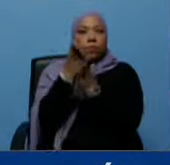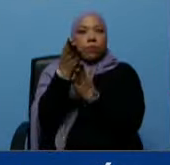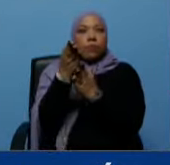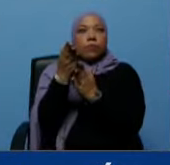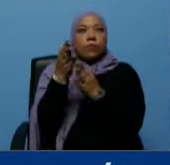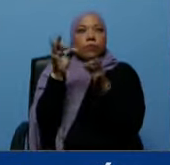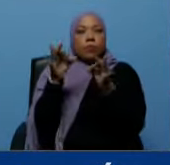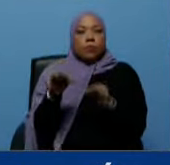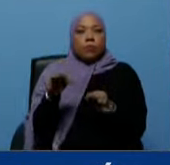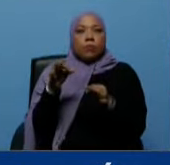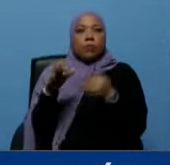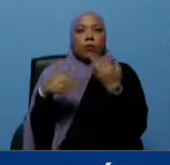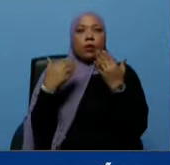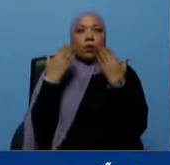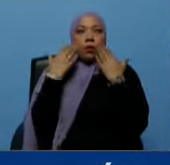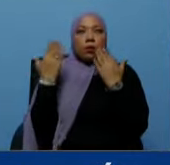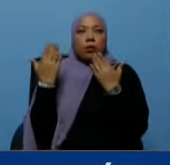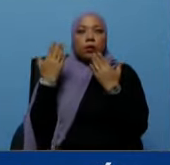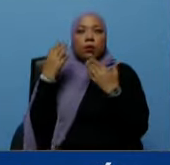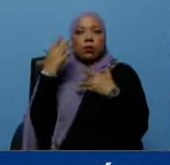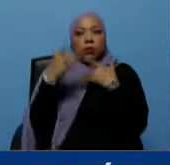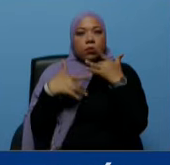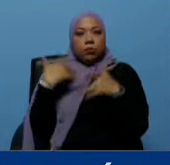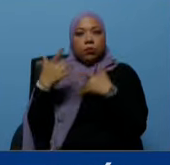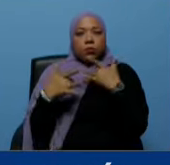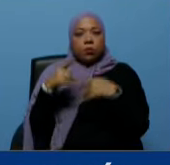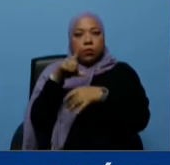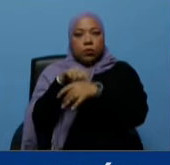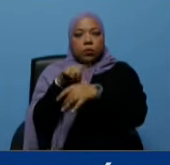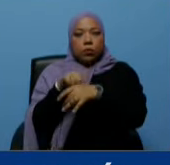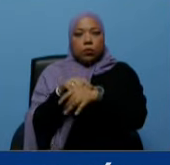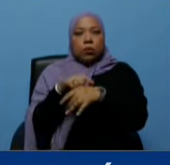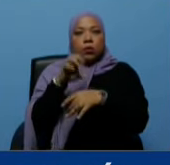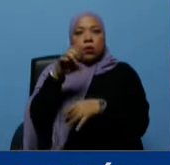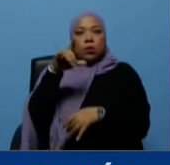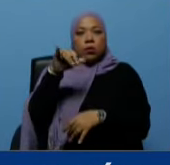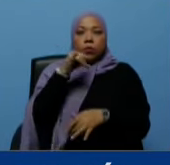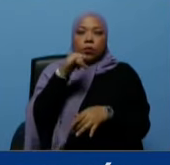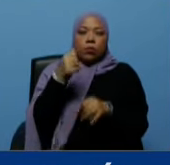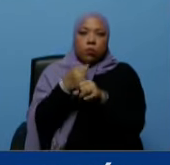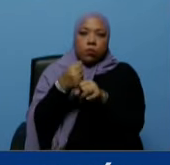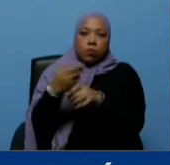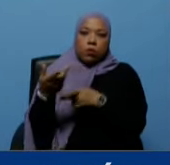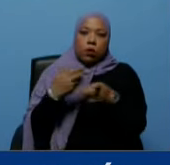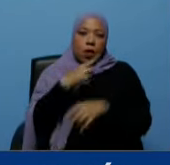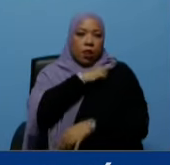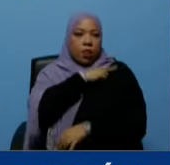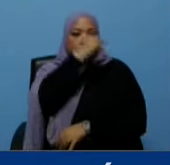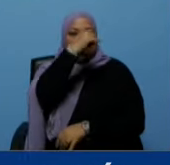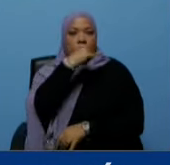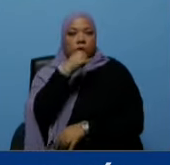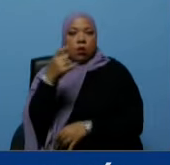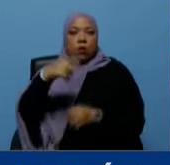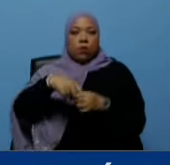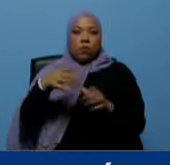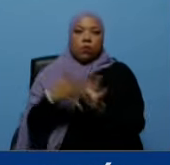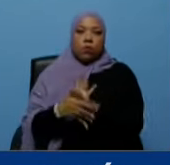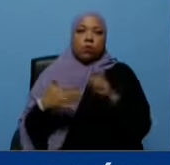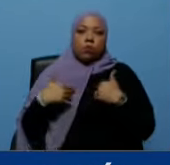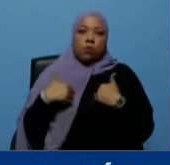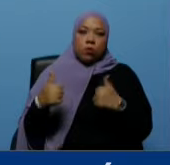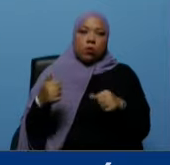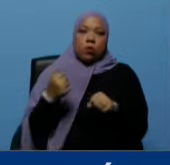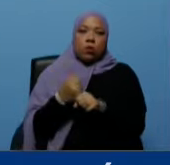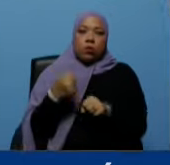adelante. De el doctor Eliezer Álvarez Salazar, director del centro que hoy